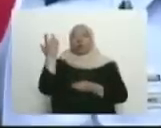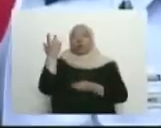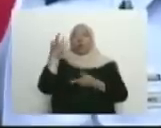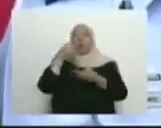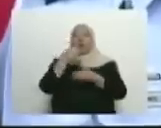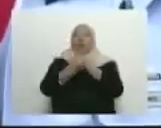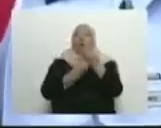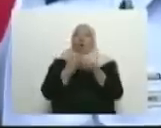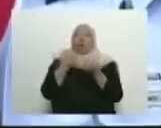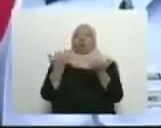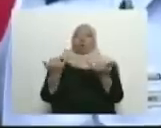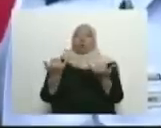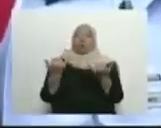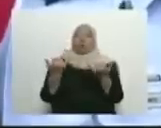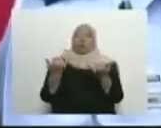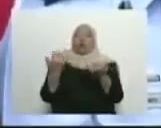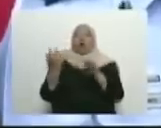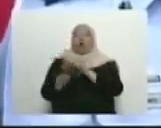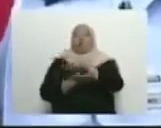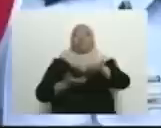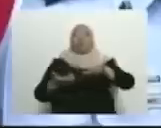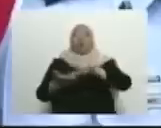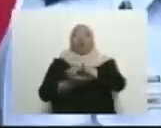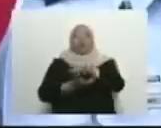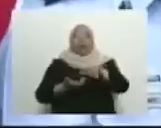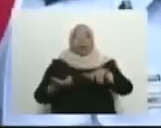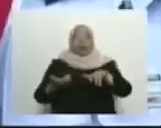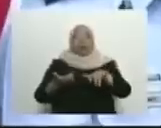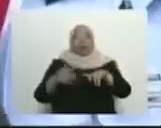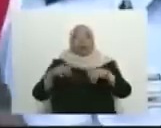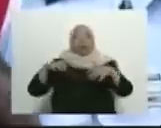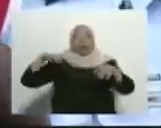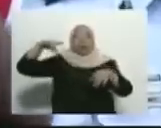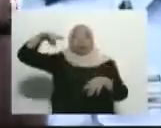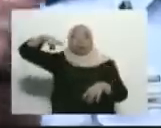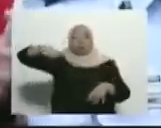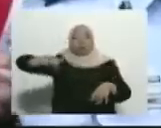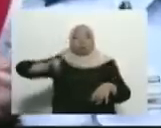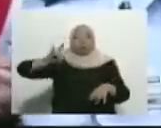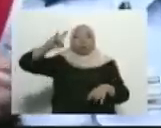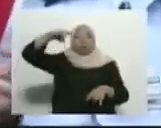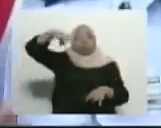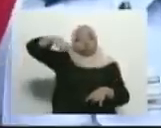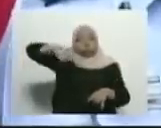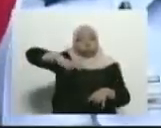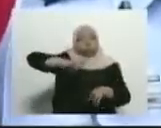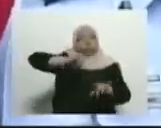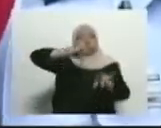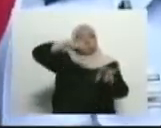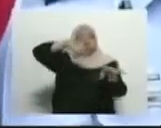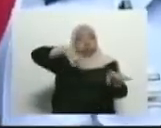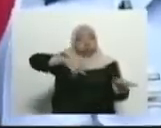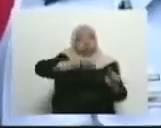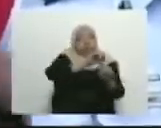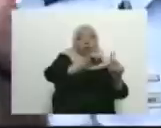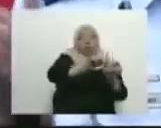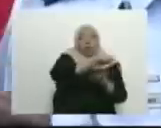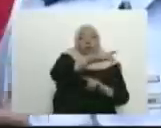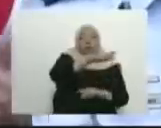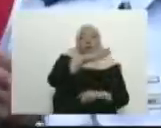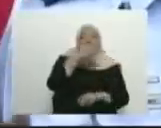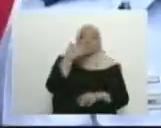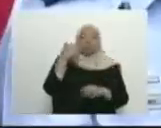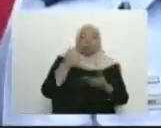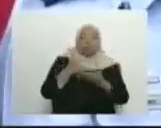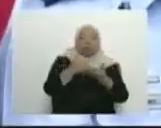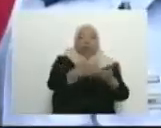los causantes de accidente en el ambiente operacional, de lo que